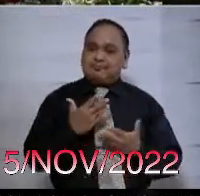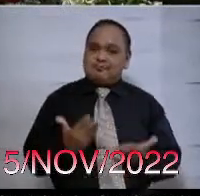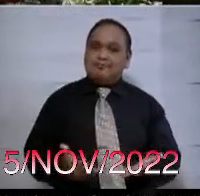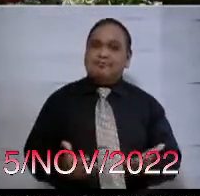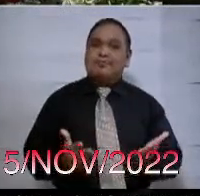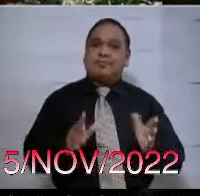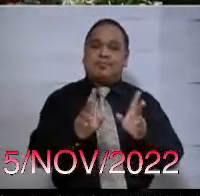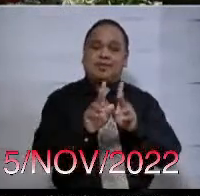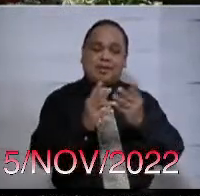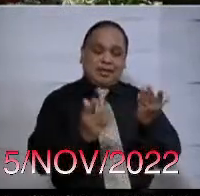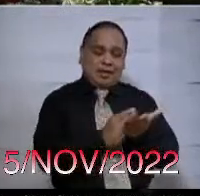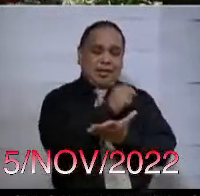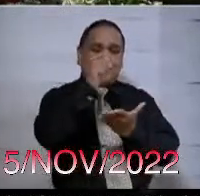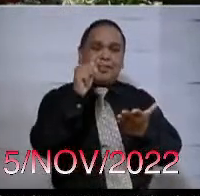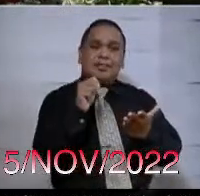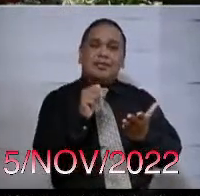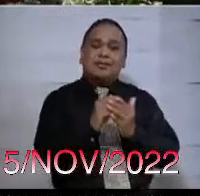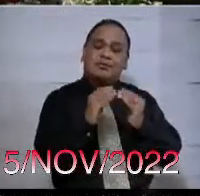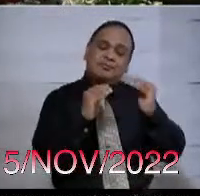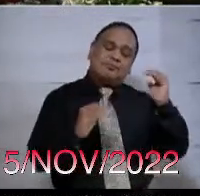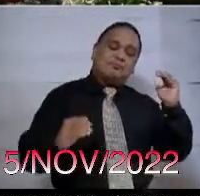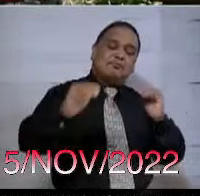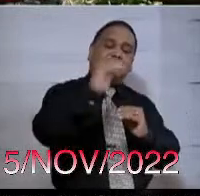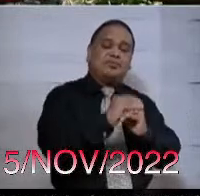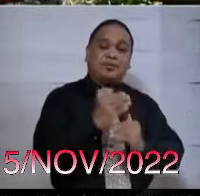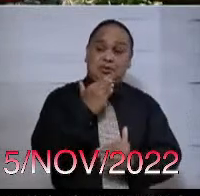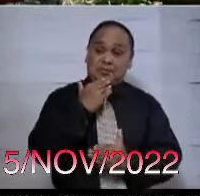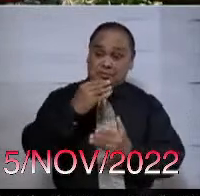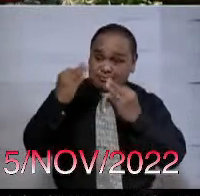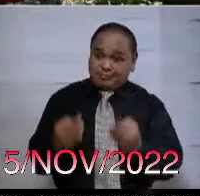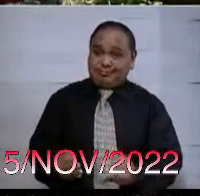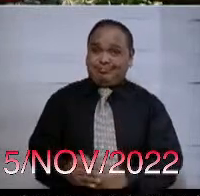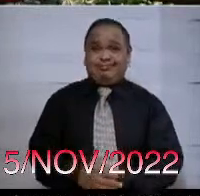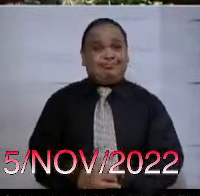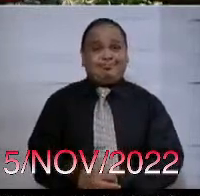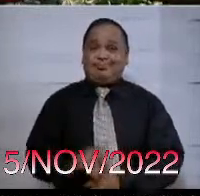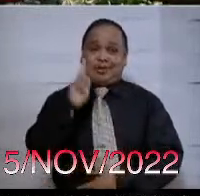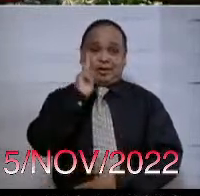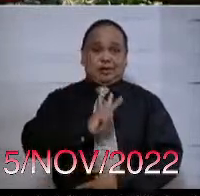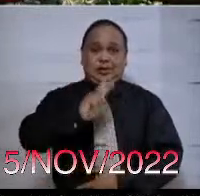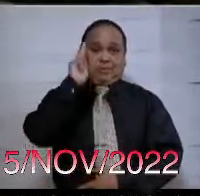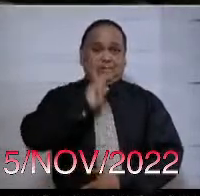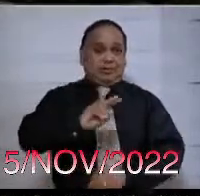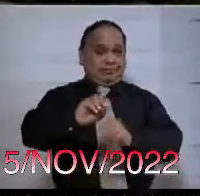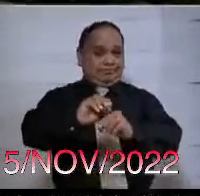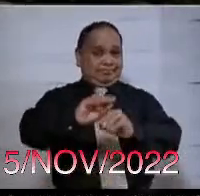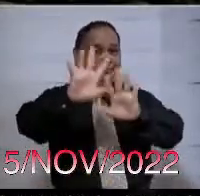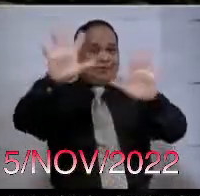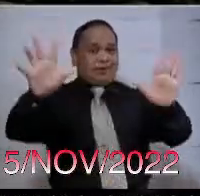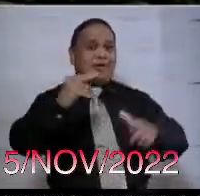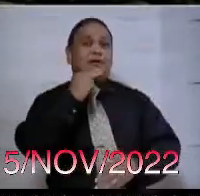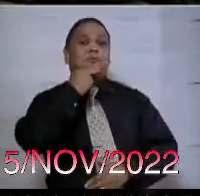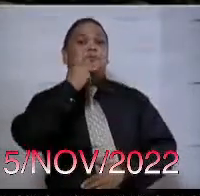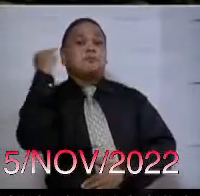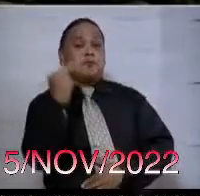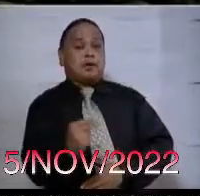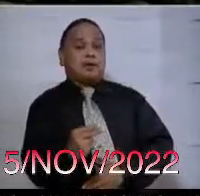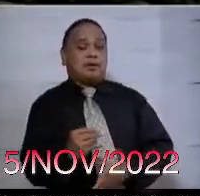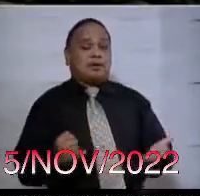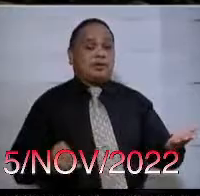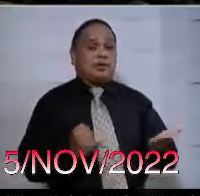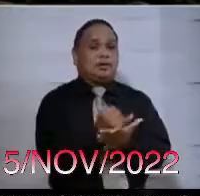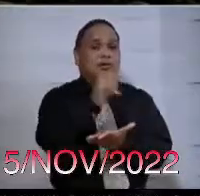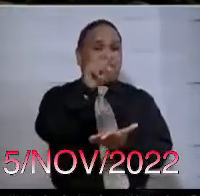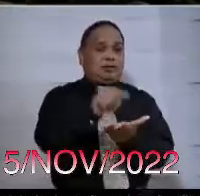Superior. No, no se puede, ¿eh? No se puede aceptar esto, ¿no? Es la evidencia más clara y contundente de la urgencia de una reforma electoral